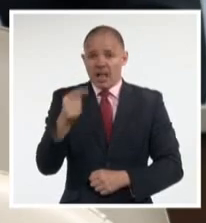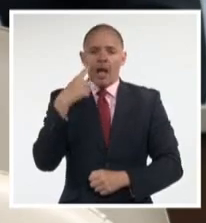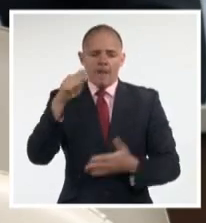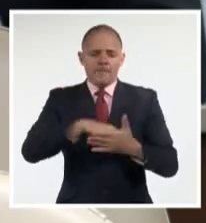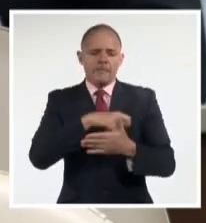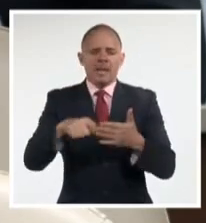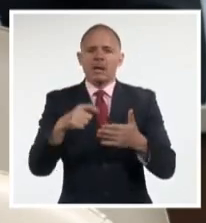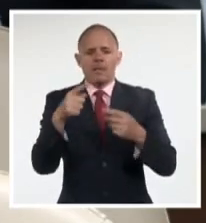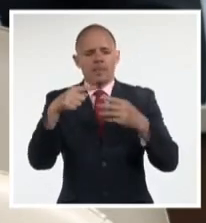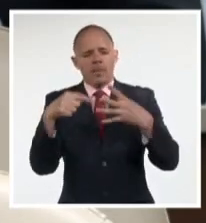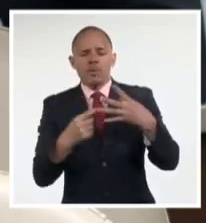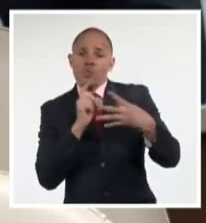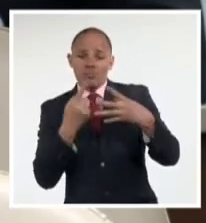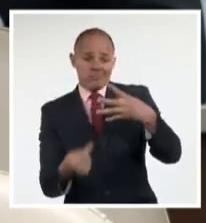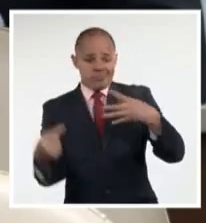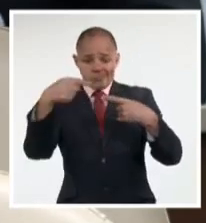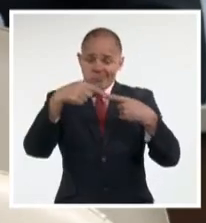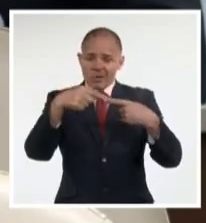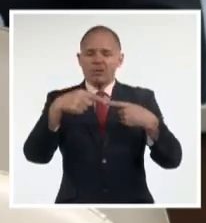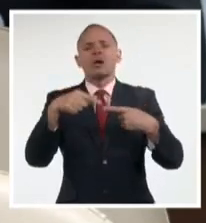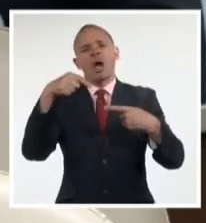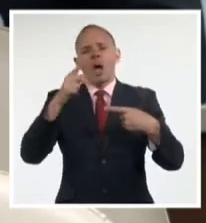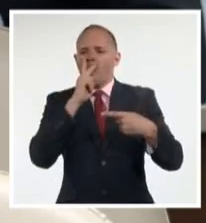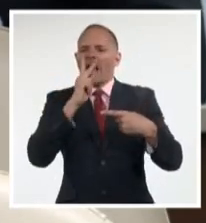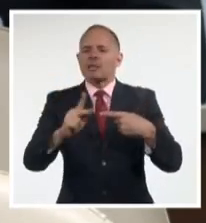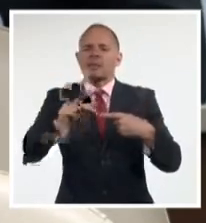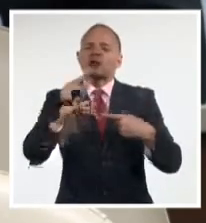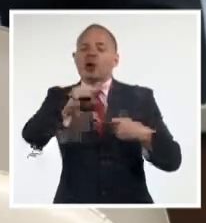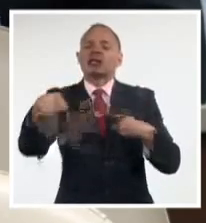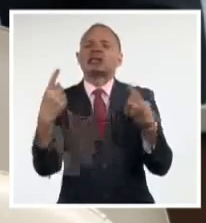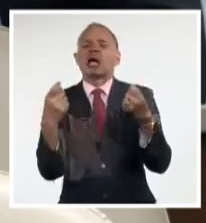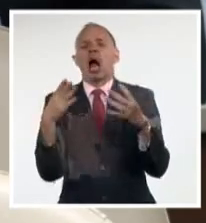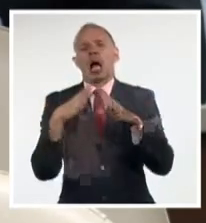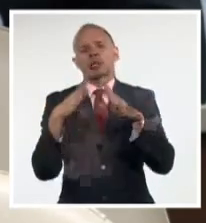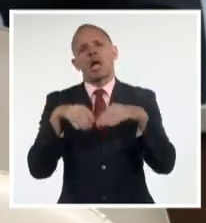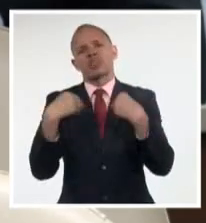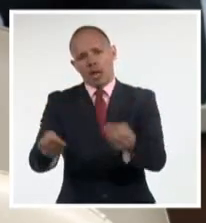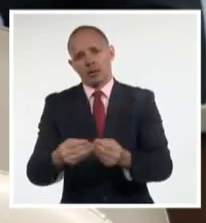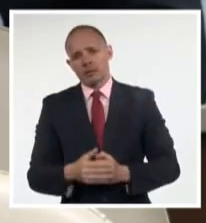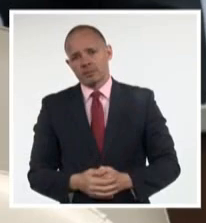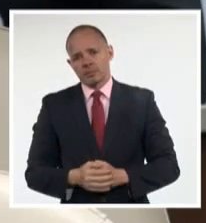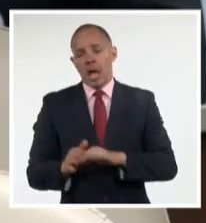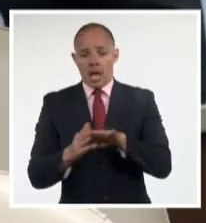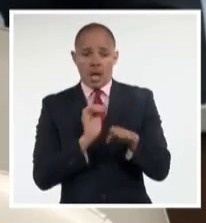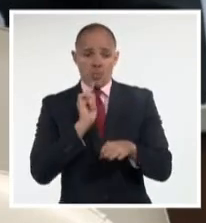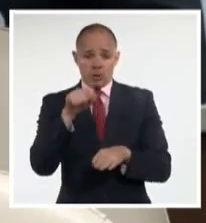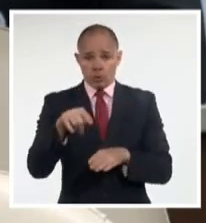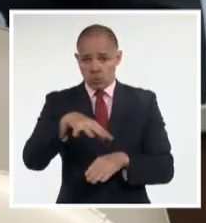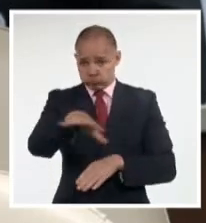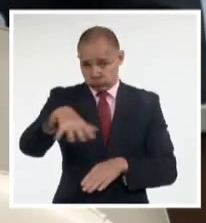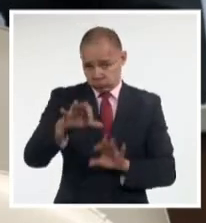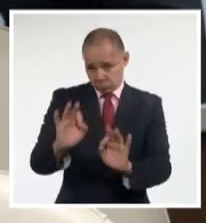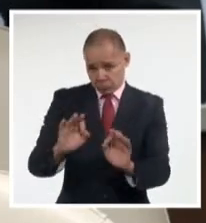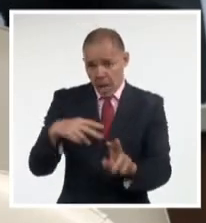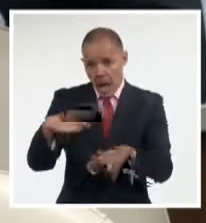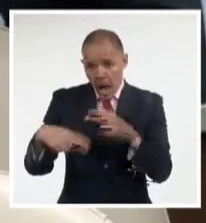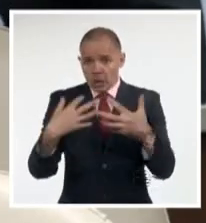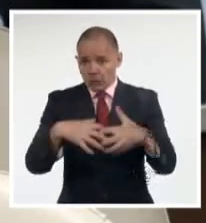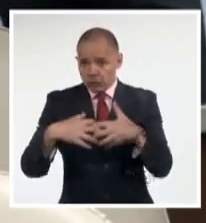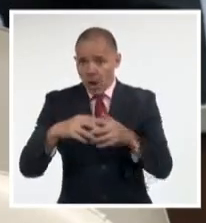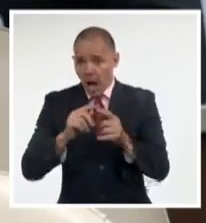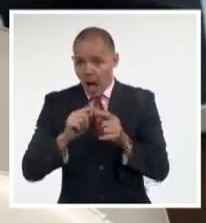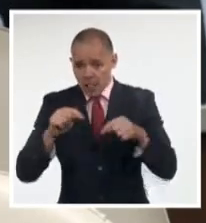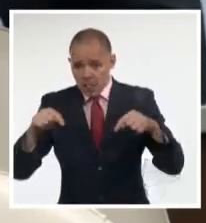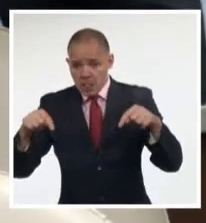de los habitantes de su municipio. Y cuando eso se logra, cuando en el programa, por ejemplo, de producción local, se ha logrado que